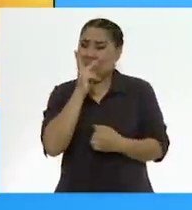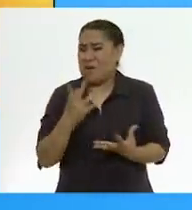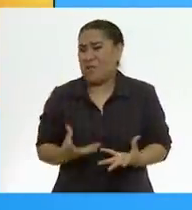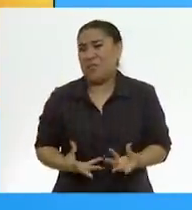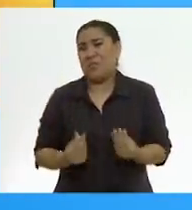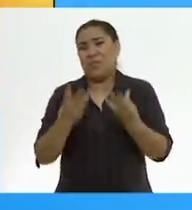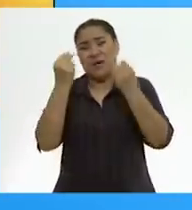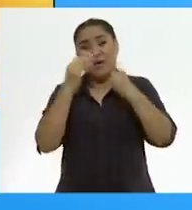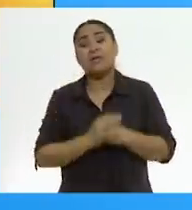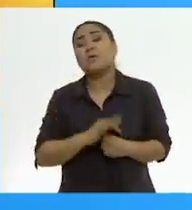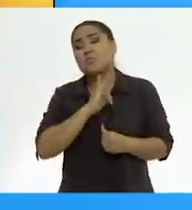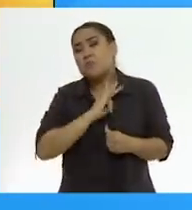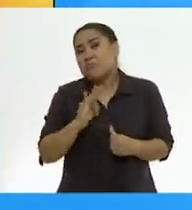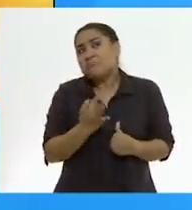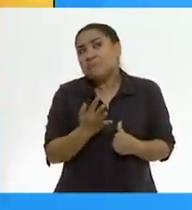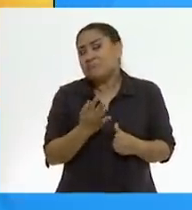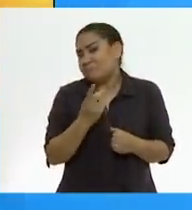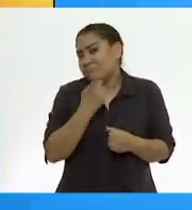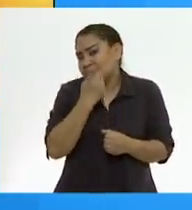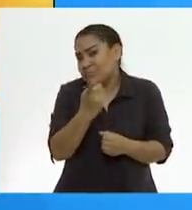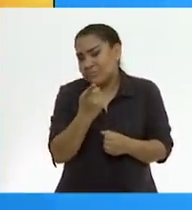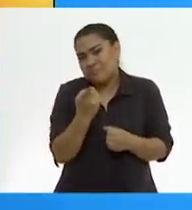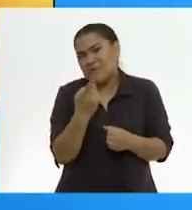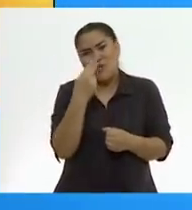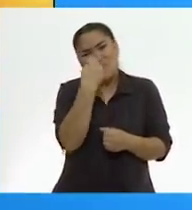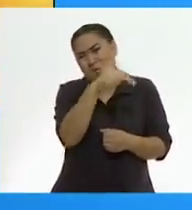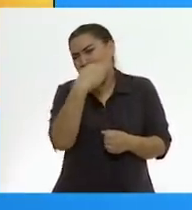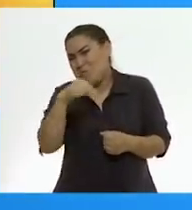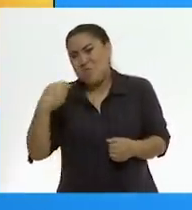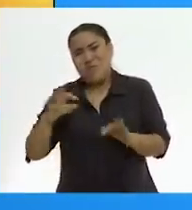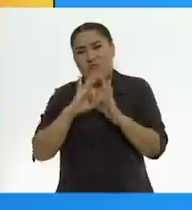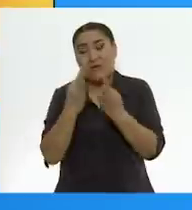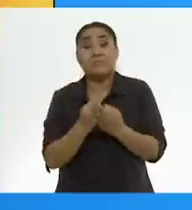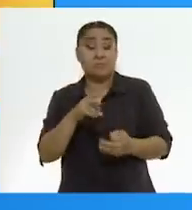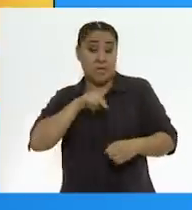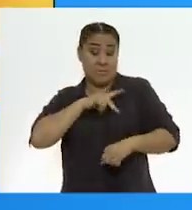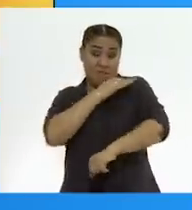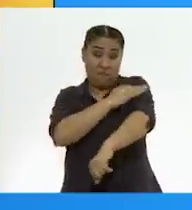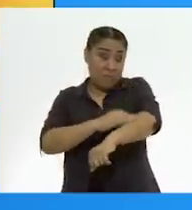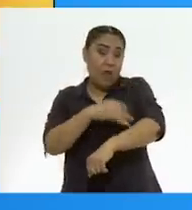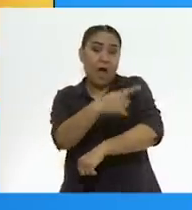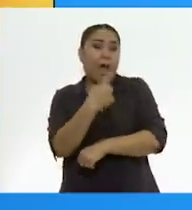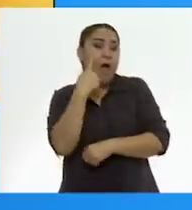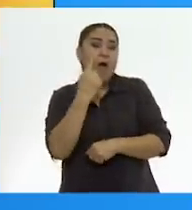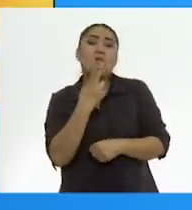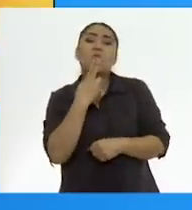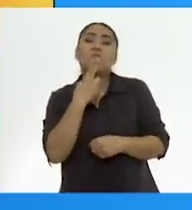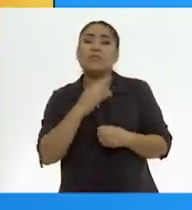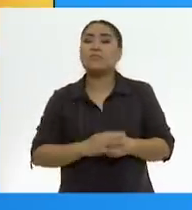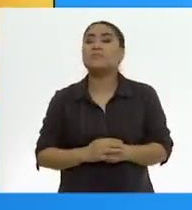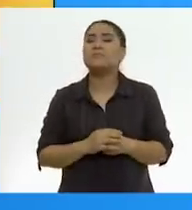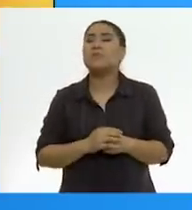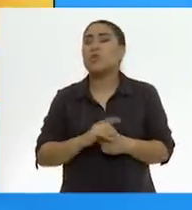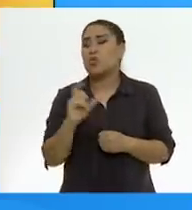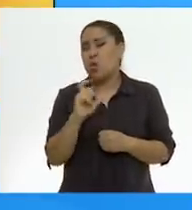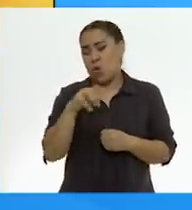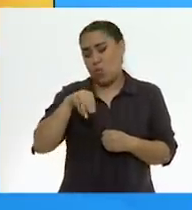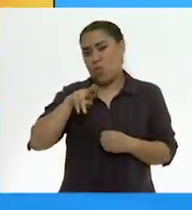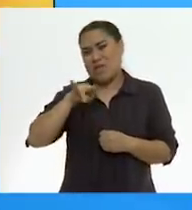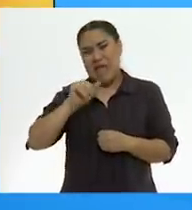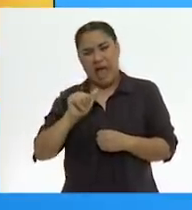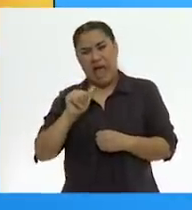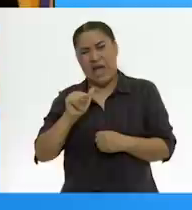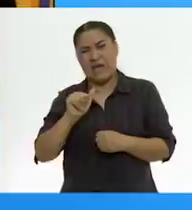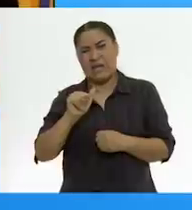y podemos nombrar una sola cosa de muchas formas. Mi familia usa mucho la palabra enmuinarse cuando están enfadados.